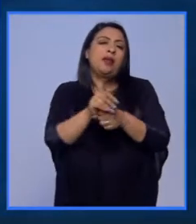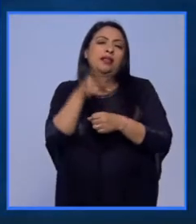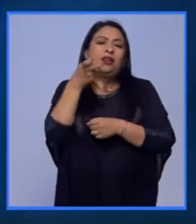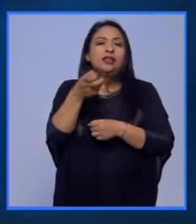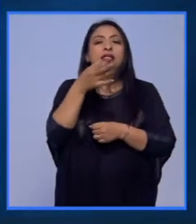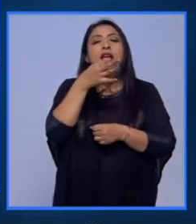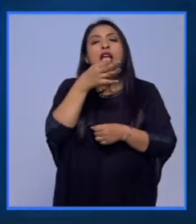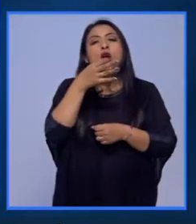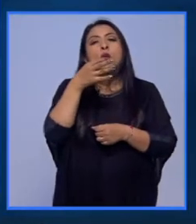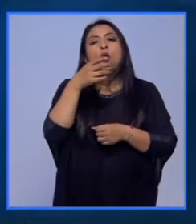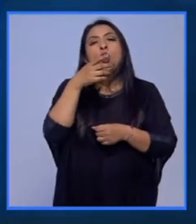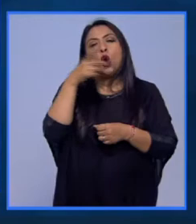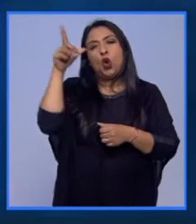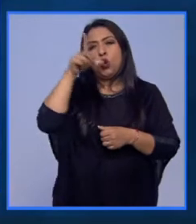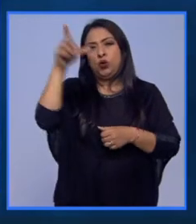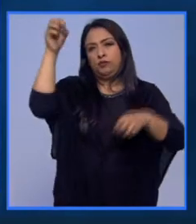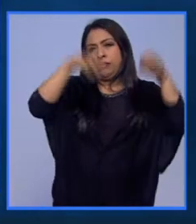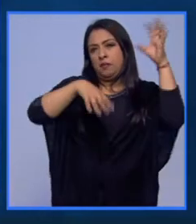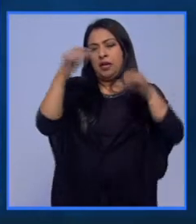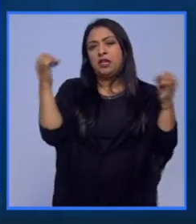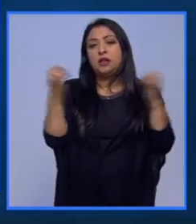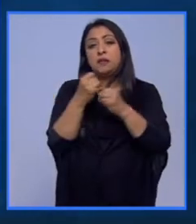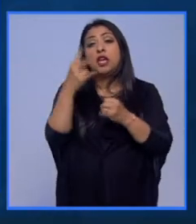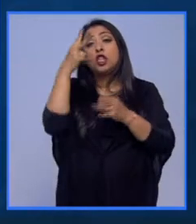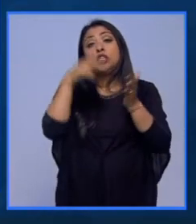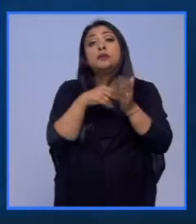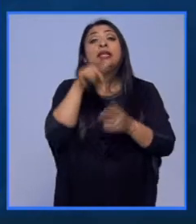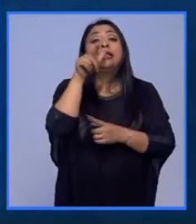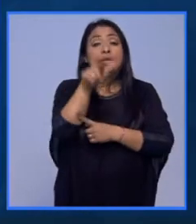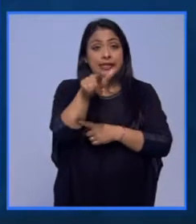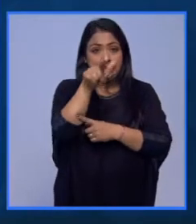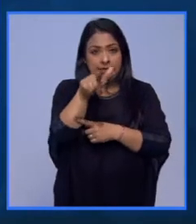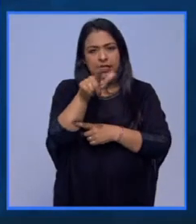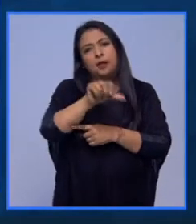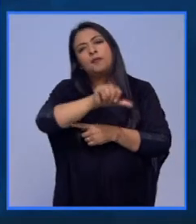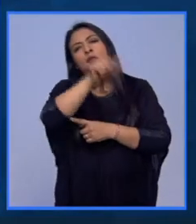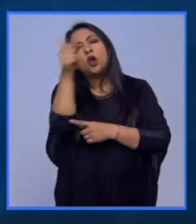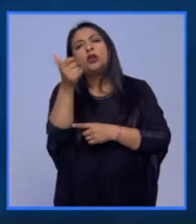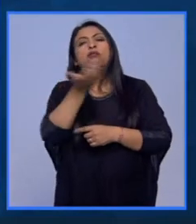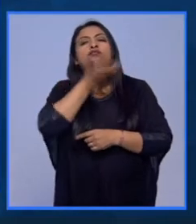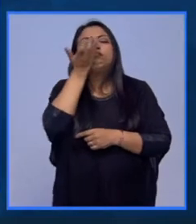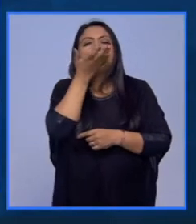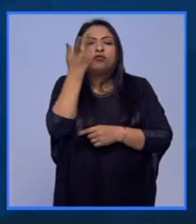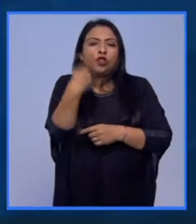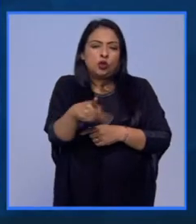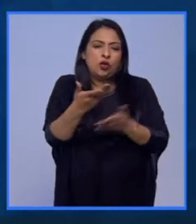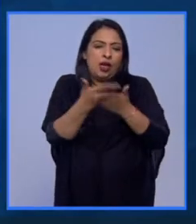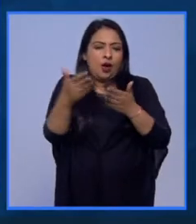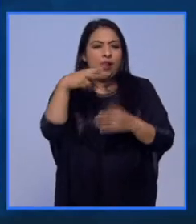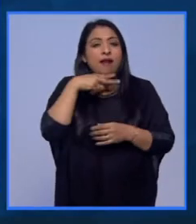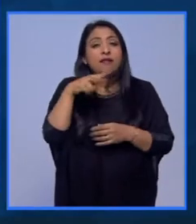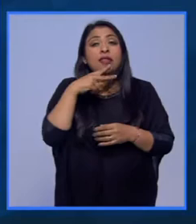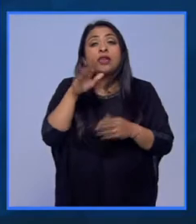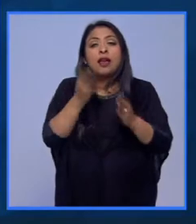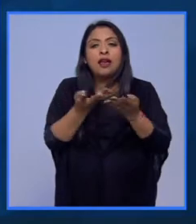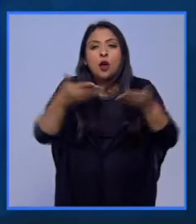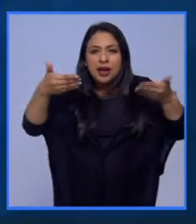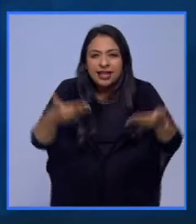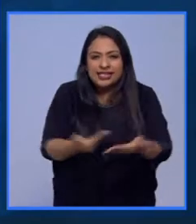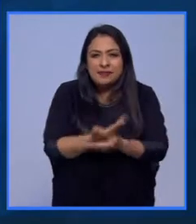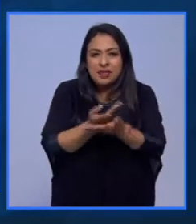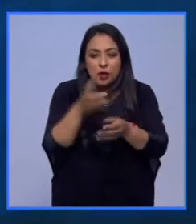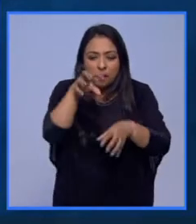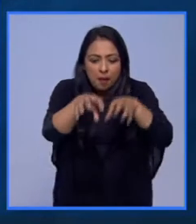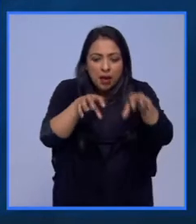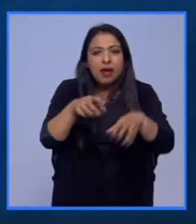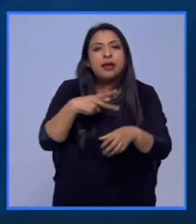festival Luces de Invierno en su edición 2017. Y otra de las grandes tradiciones de esta época también son los nacimientos. Los invitamos